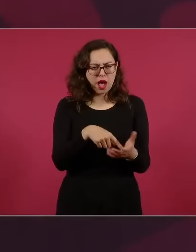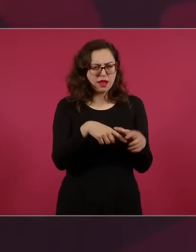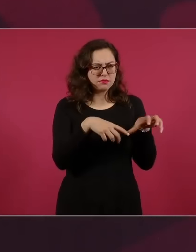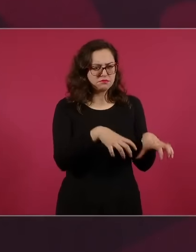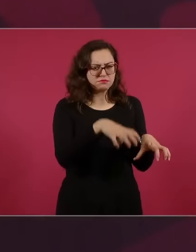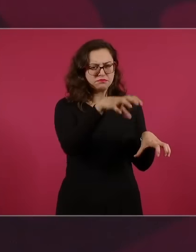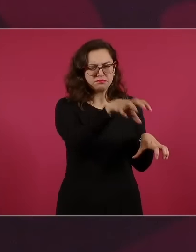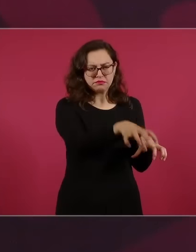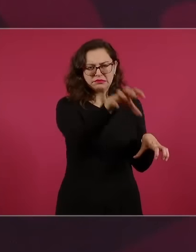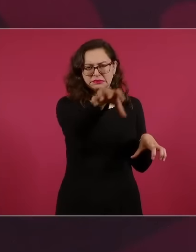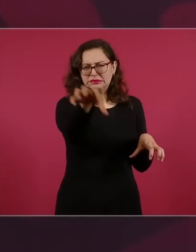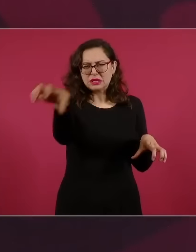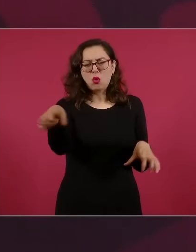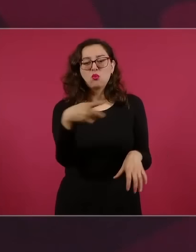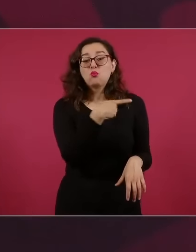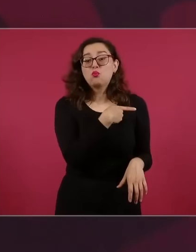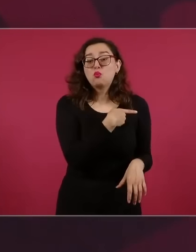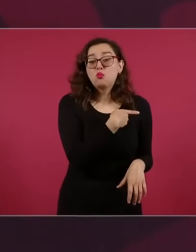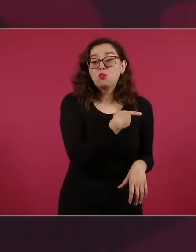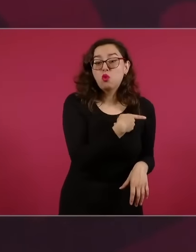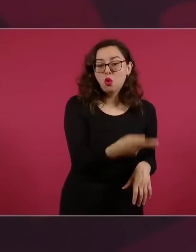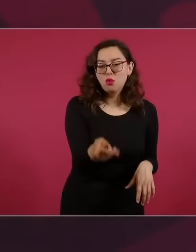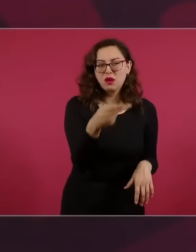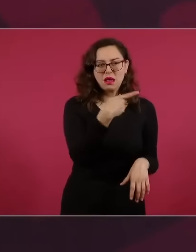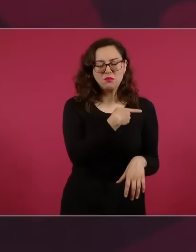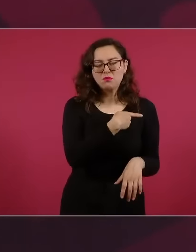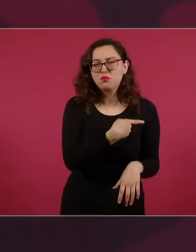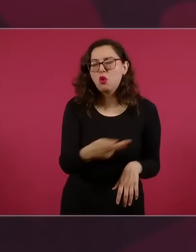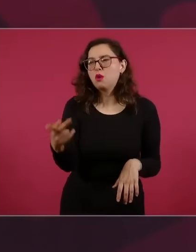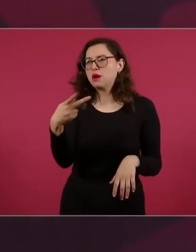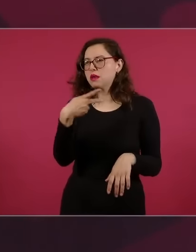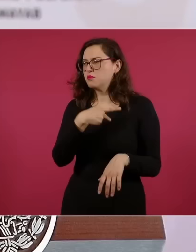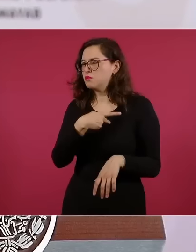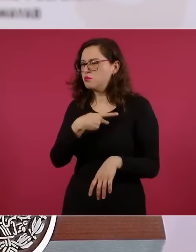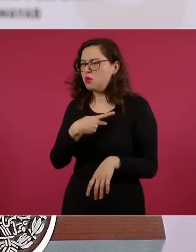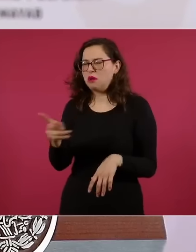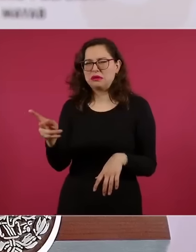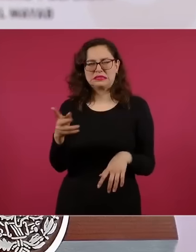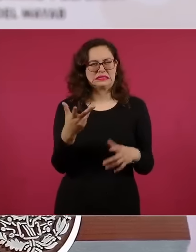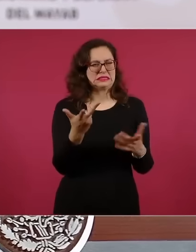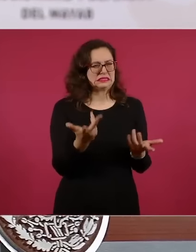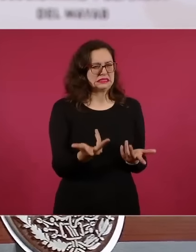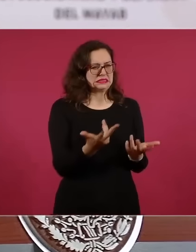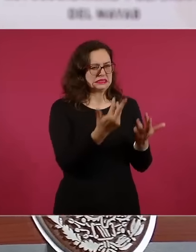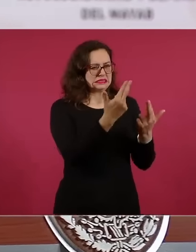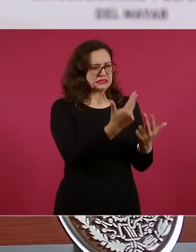urbanas marginadas en nuestro país, en